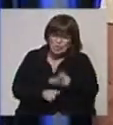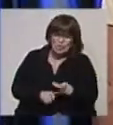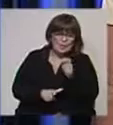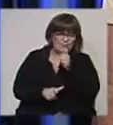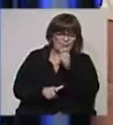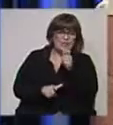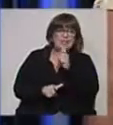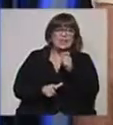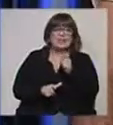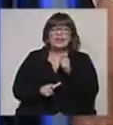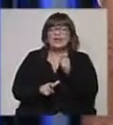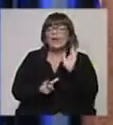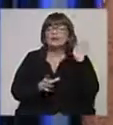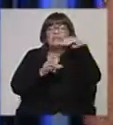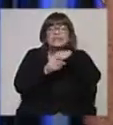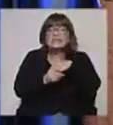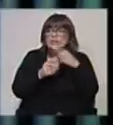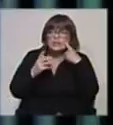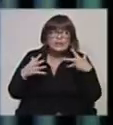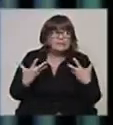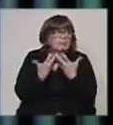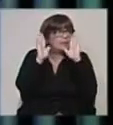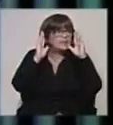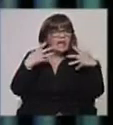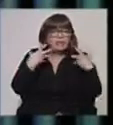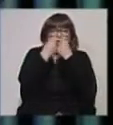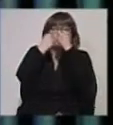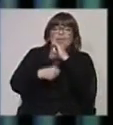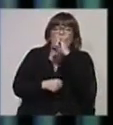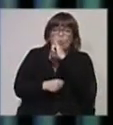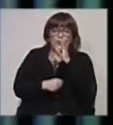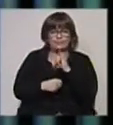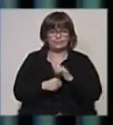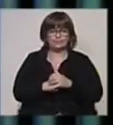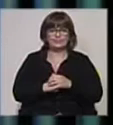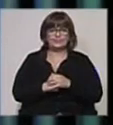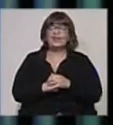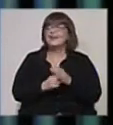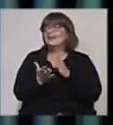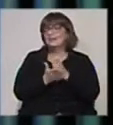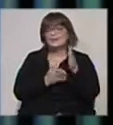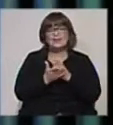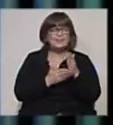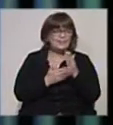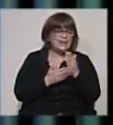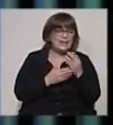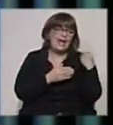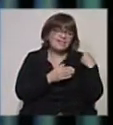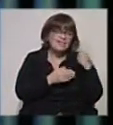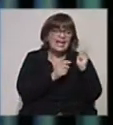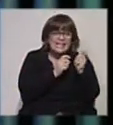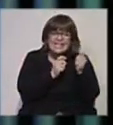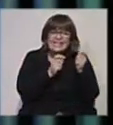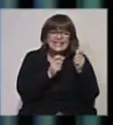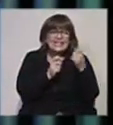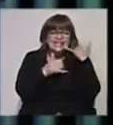insertarte en una sociedad y aprender a contarlo desde el periodismo? Sí, a ver, siempre se pasan los contactos y hay